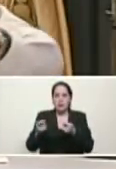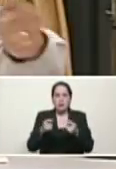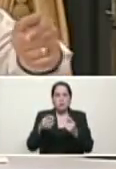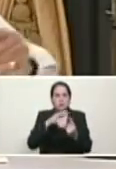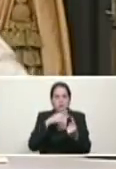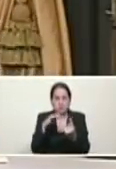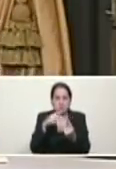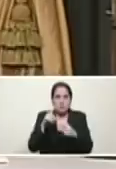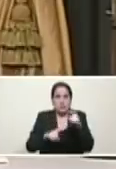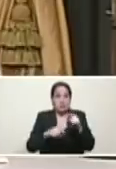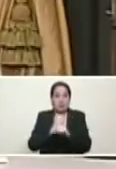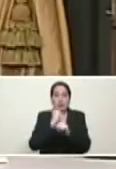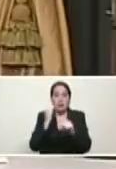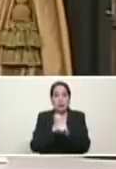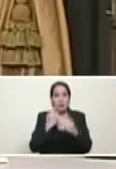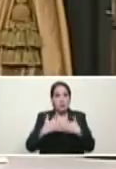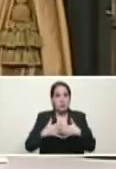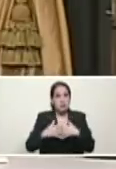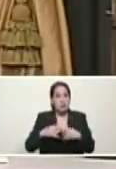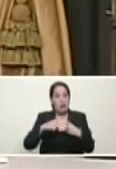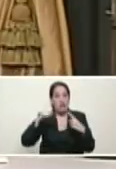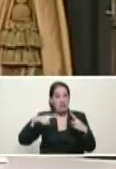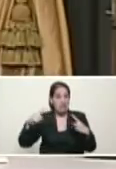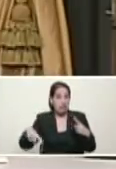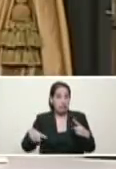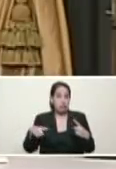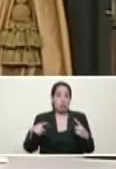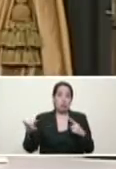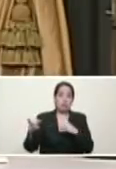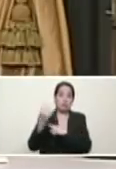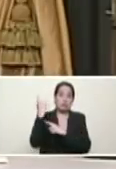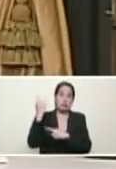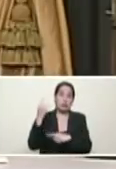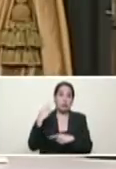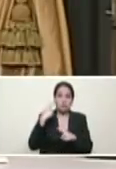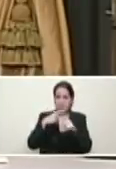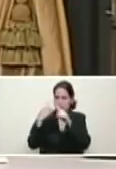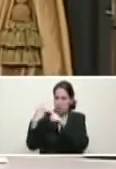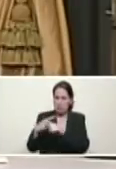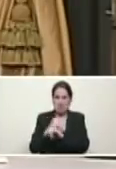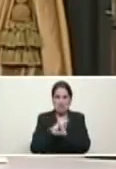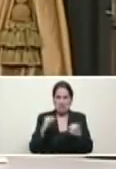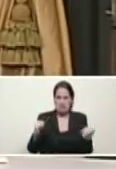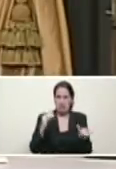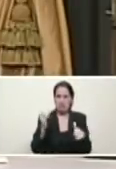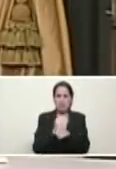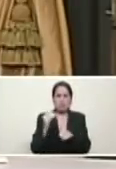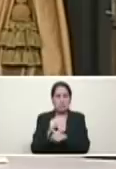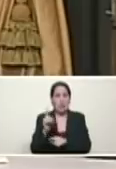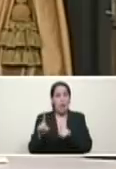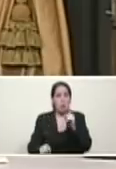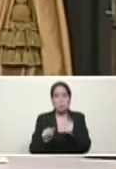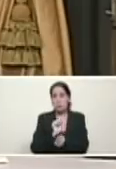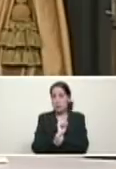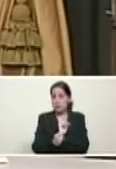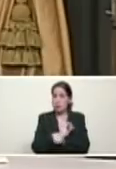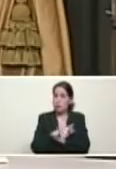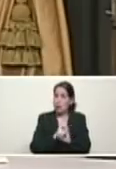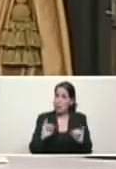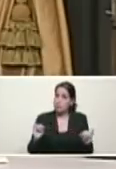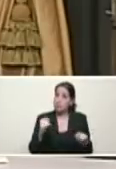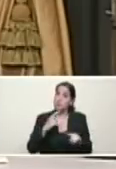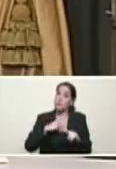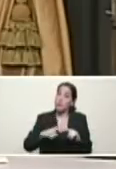que eran trabajadores de la industria eléctrica, vendepatria, están identificados, lo estamos buscando, ya están detenidos algunos, a otros los